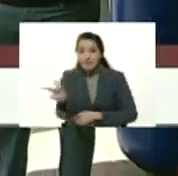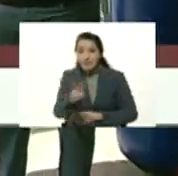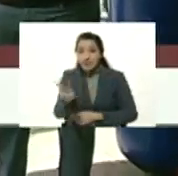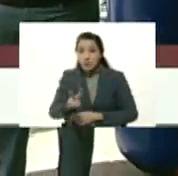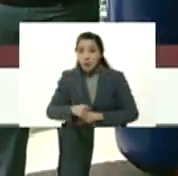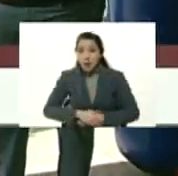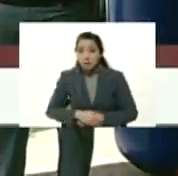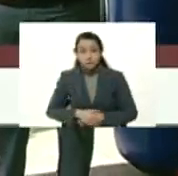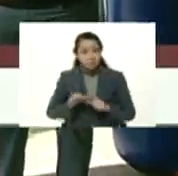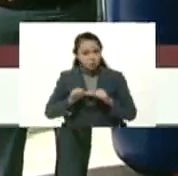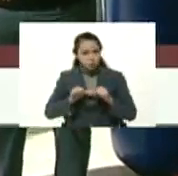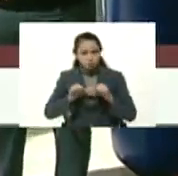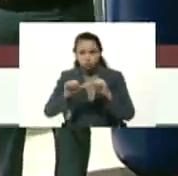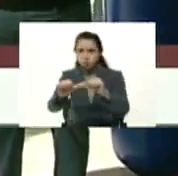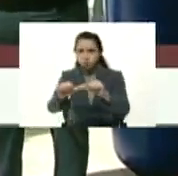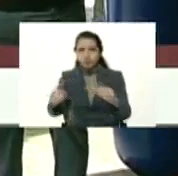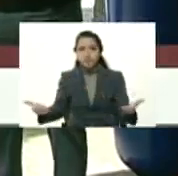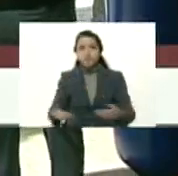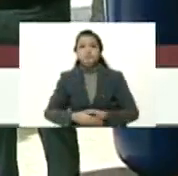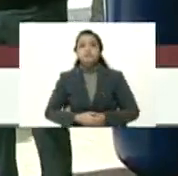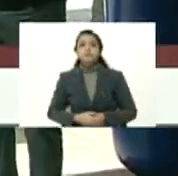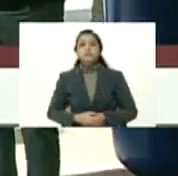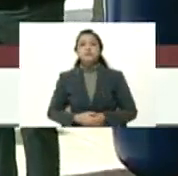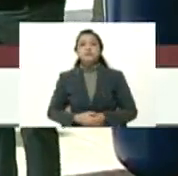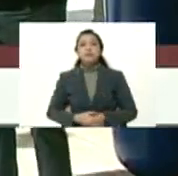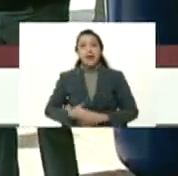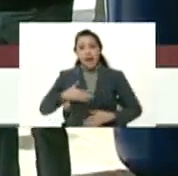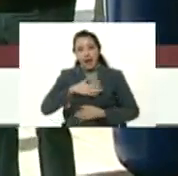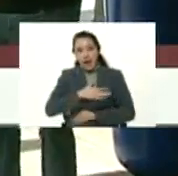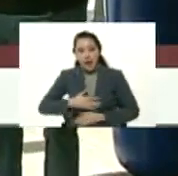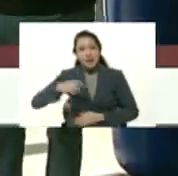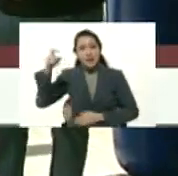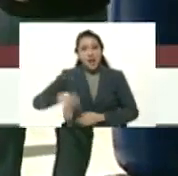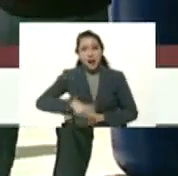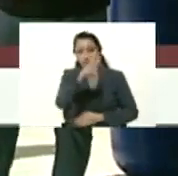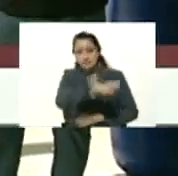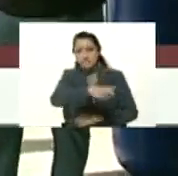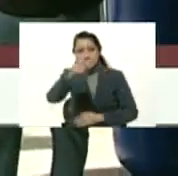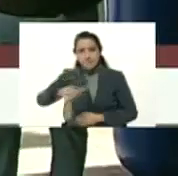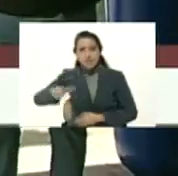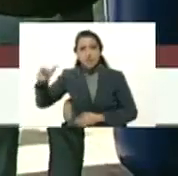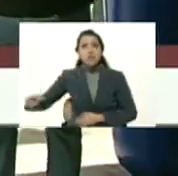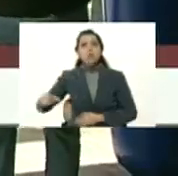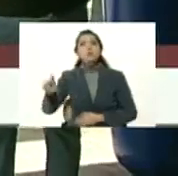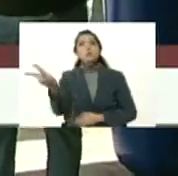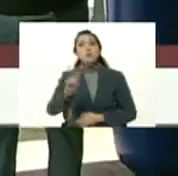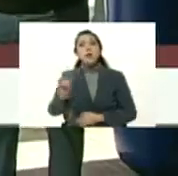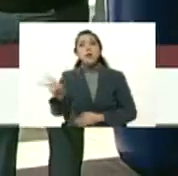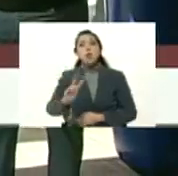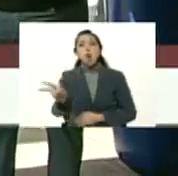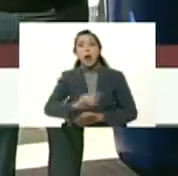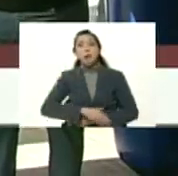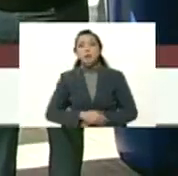manera sostenible y satisfacer las necesidades de nuestro pueblo,